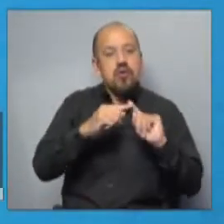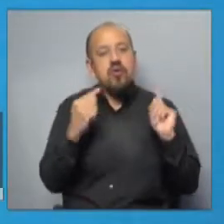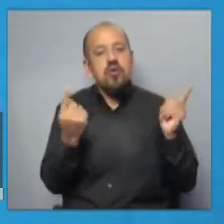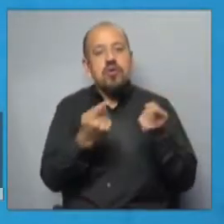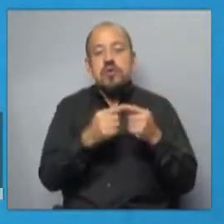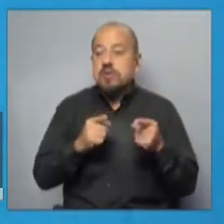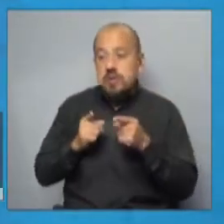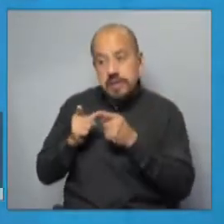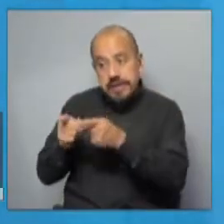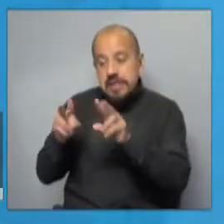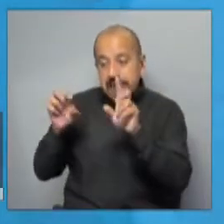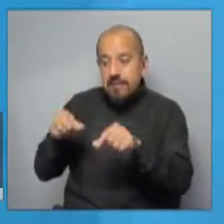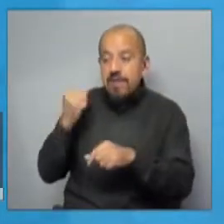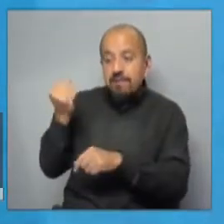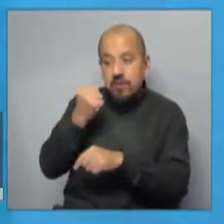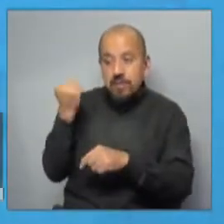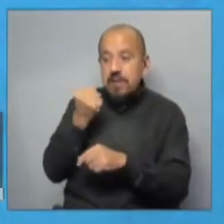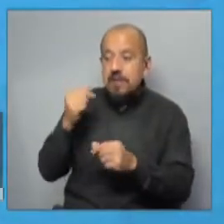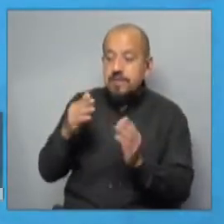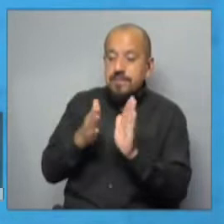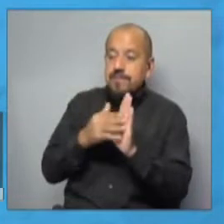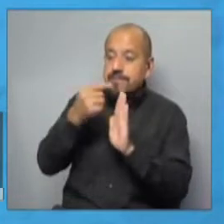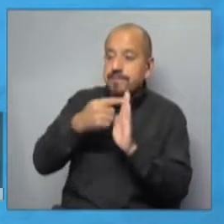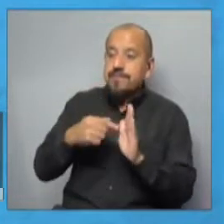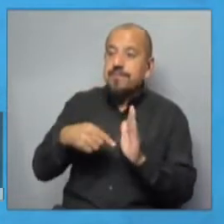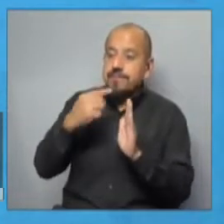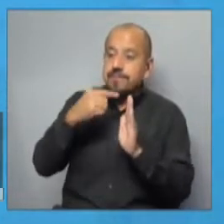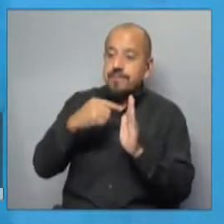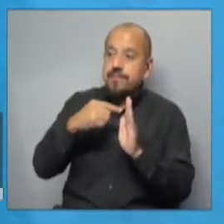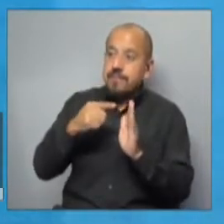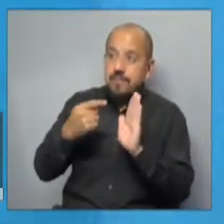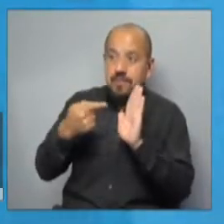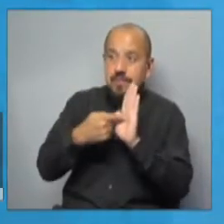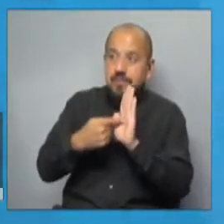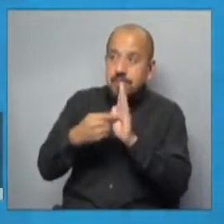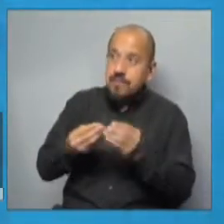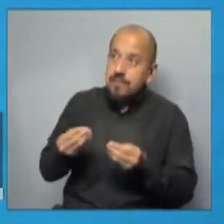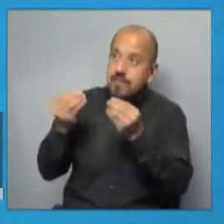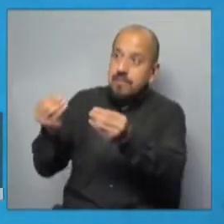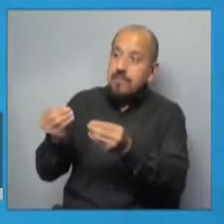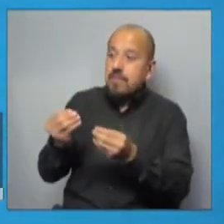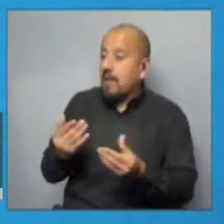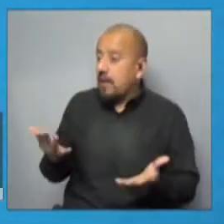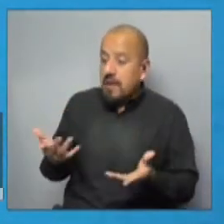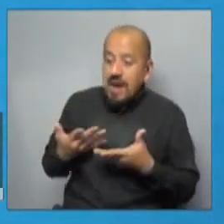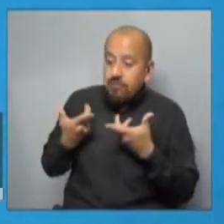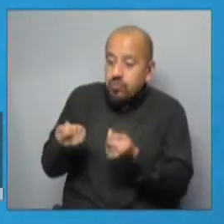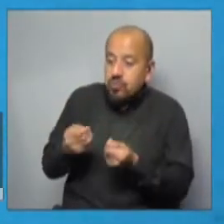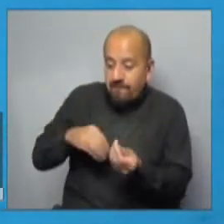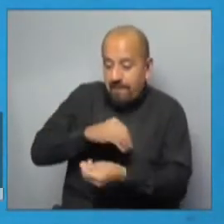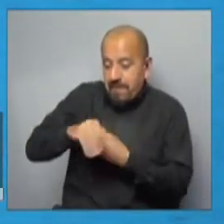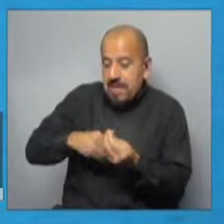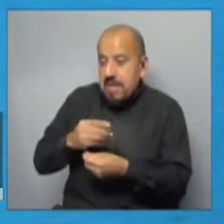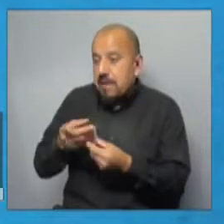clave que es parte de esta carta que ustedes presentaron novedad a torre ejecutiva es uno de los puntos que habla del apoyo a las familias porque las